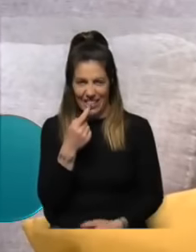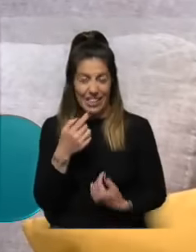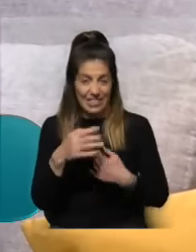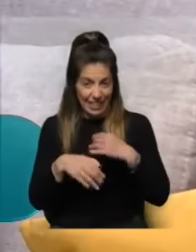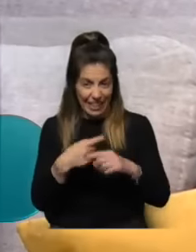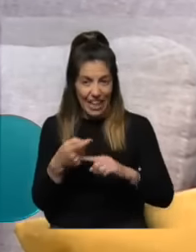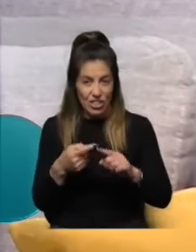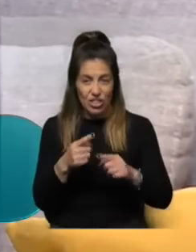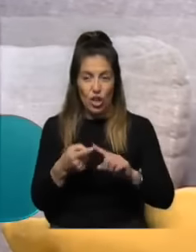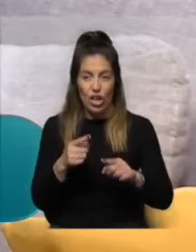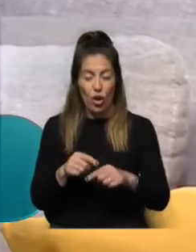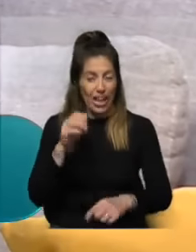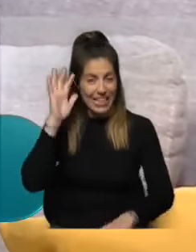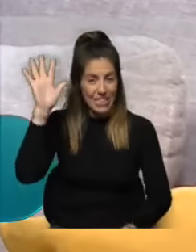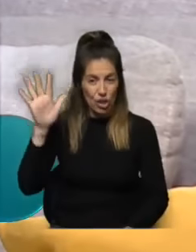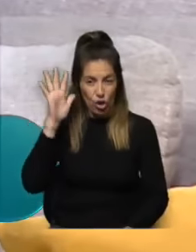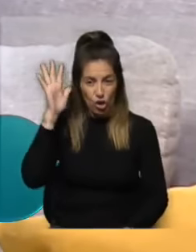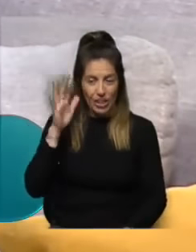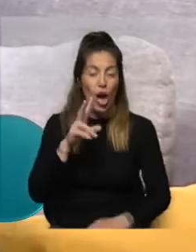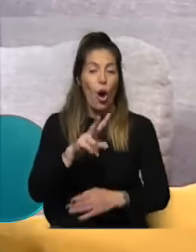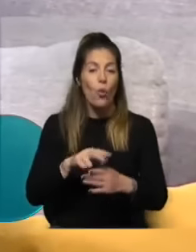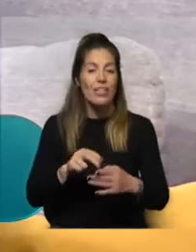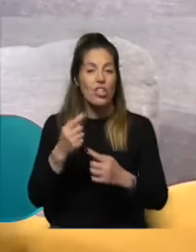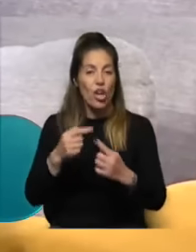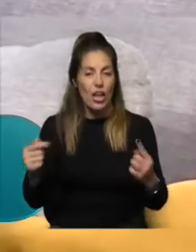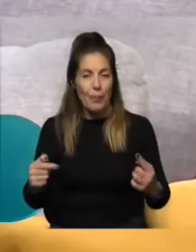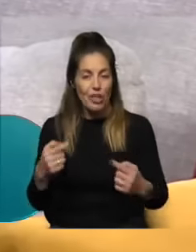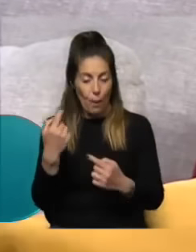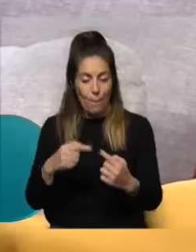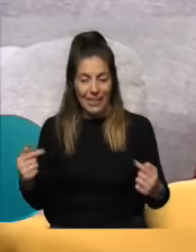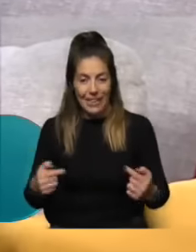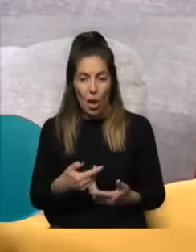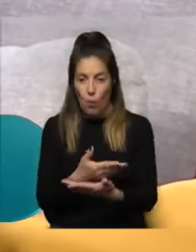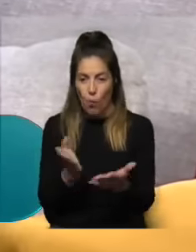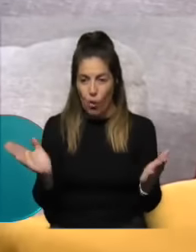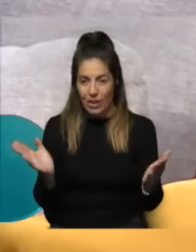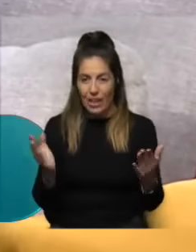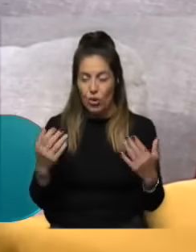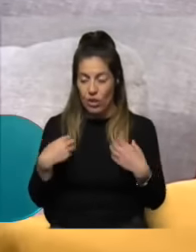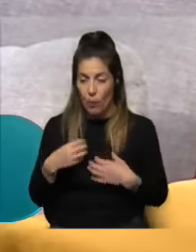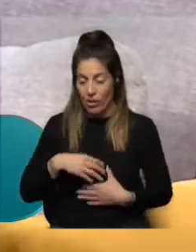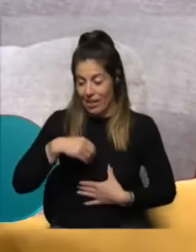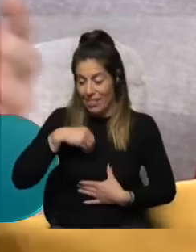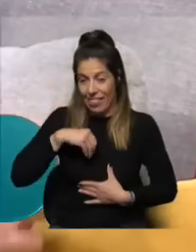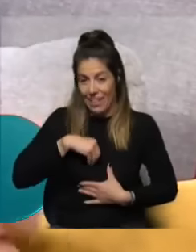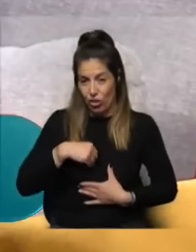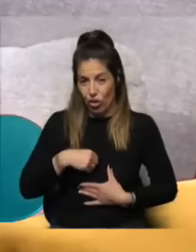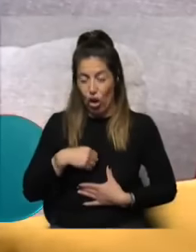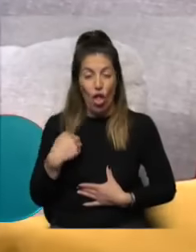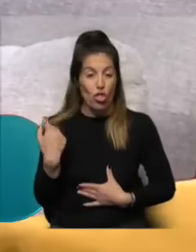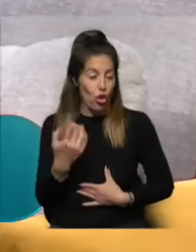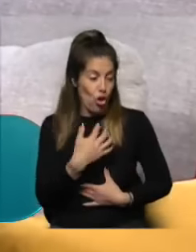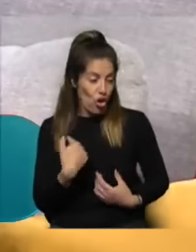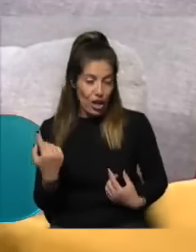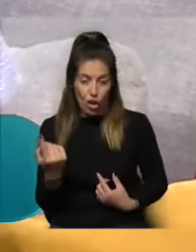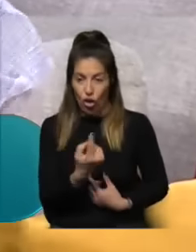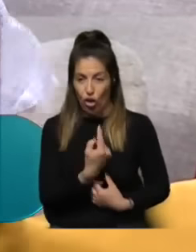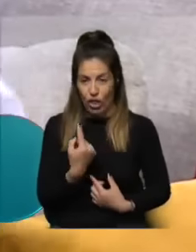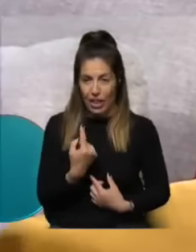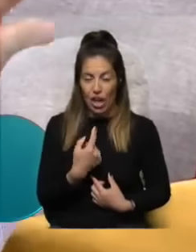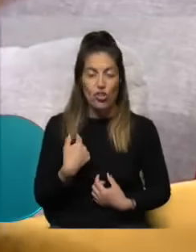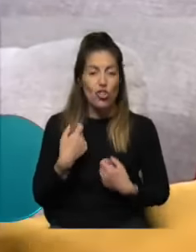la psicología de los espacios. La utilización de los elementos materiales refleja nuestros aspectos interiores. Todo lo que nos rodea, todo lo que